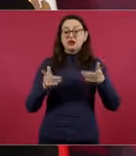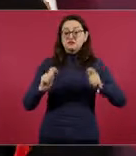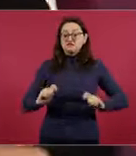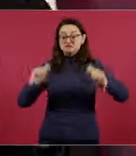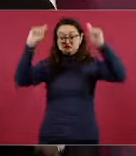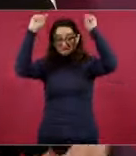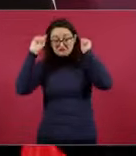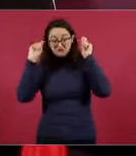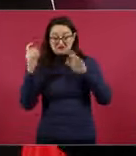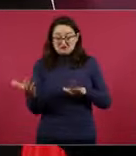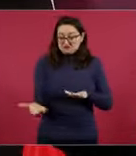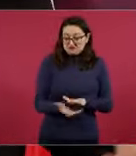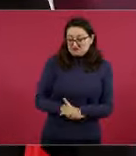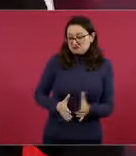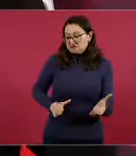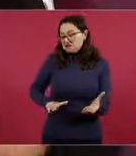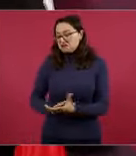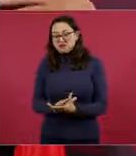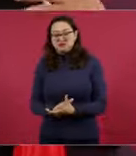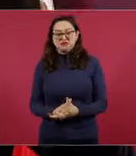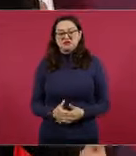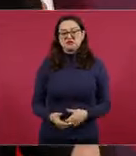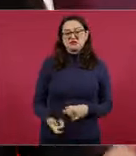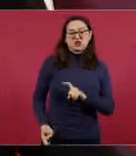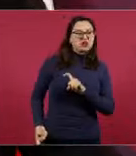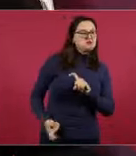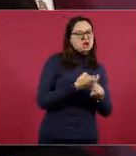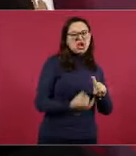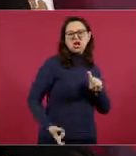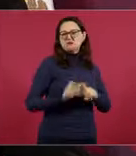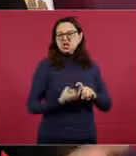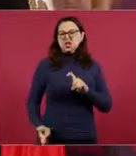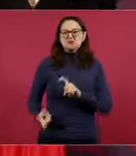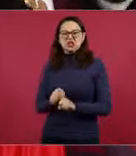unos guaraches, o miente madre.